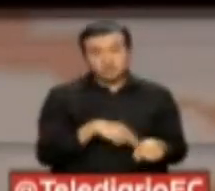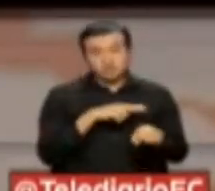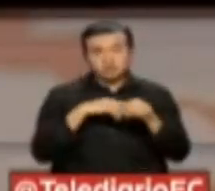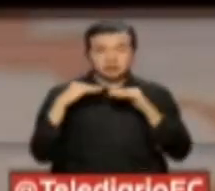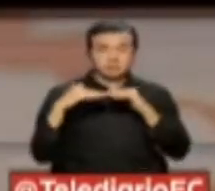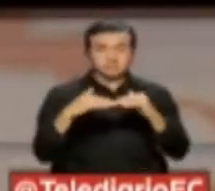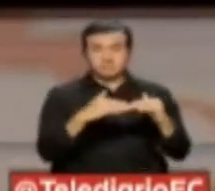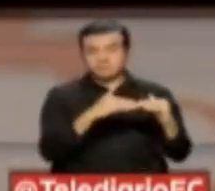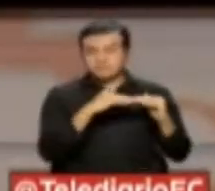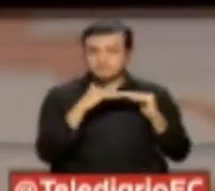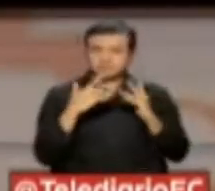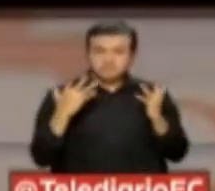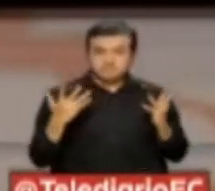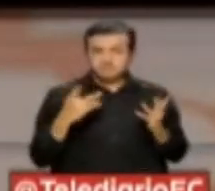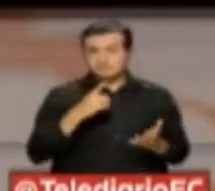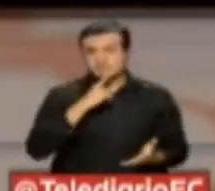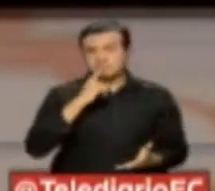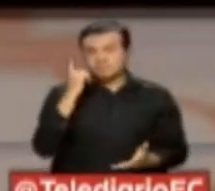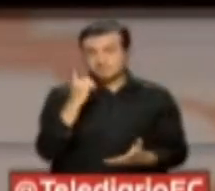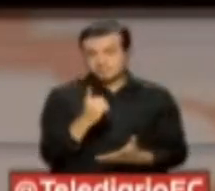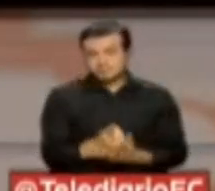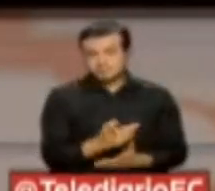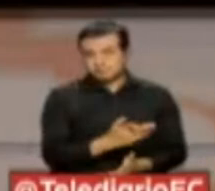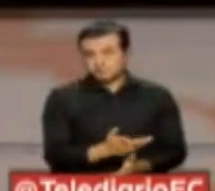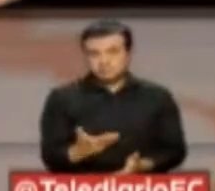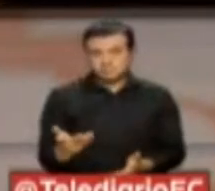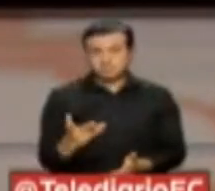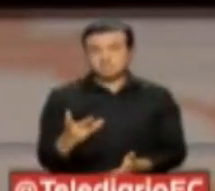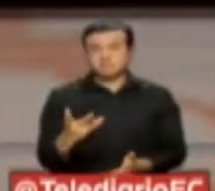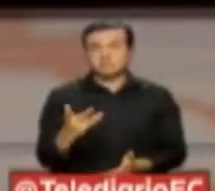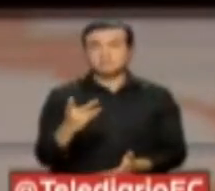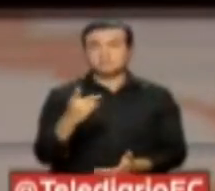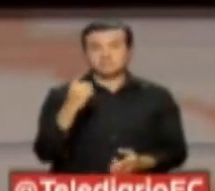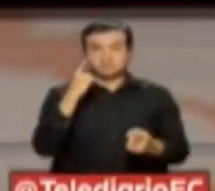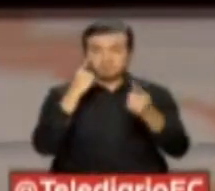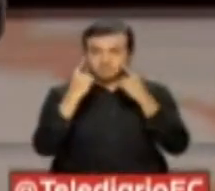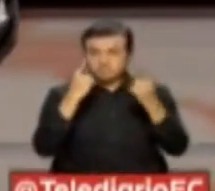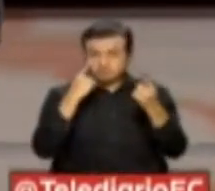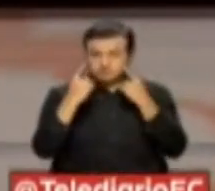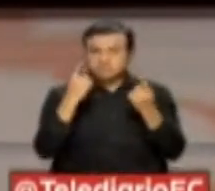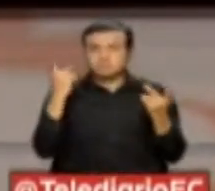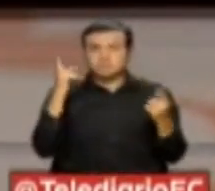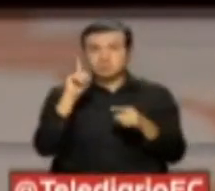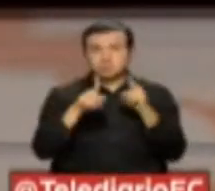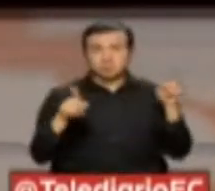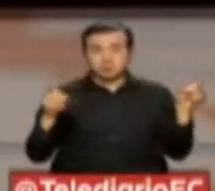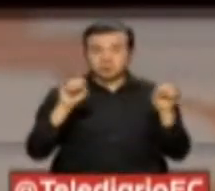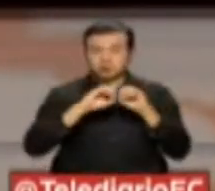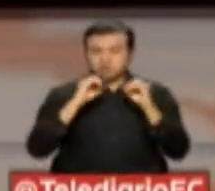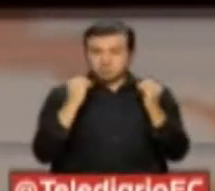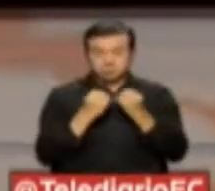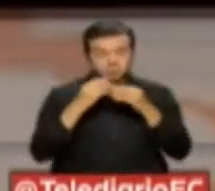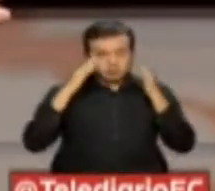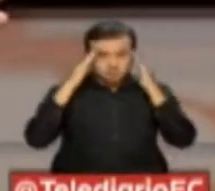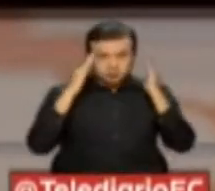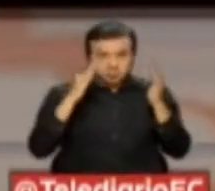democracia ahora obviamente se escucha que tienen que algunos organismos sentarse en la especialidad